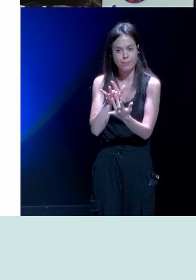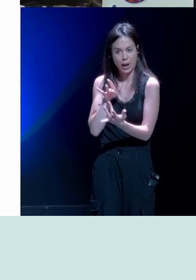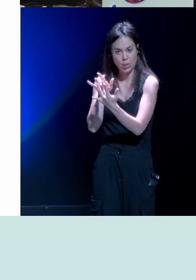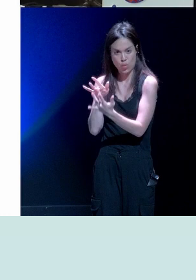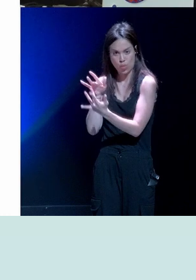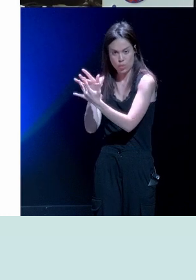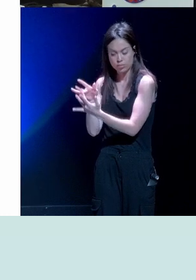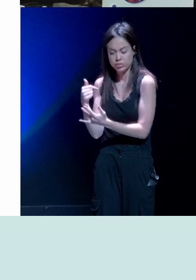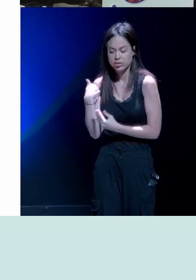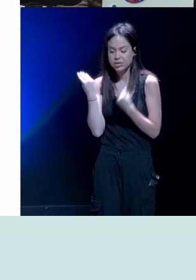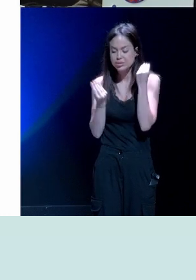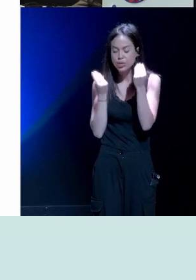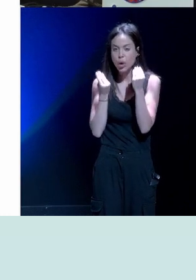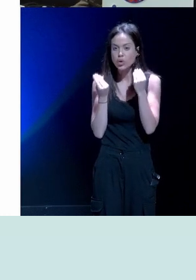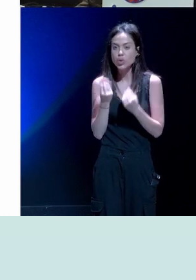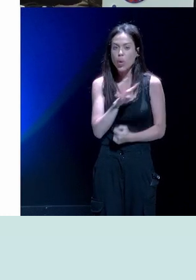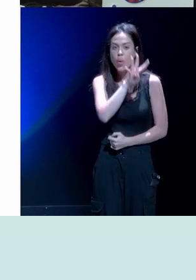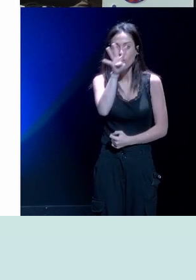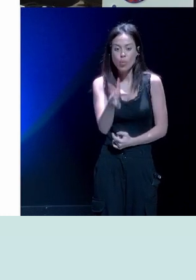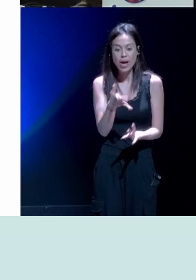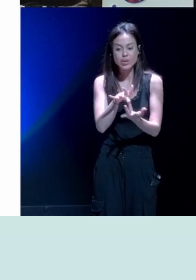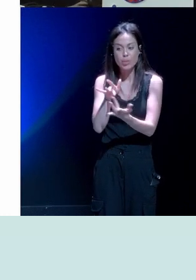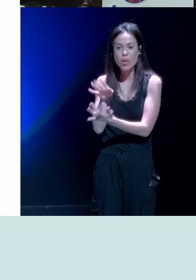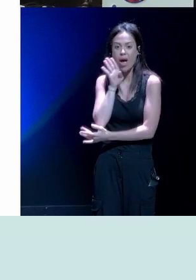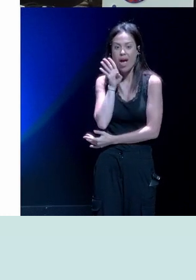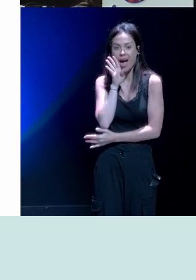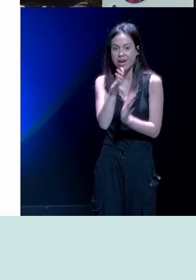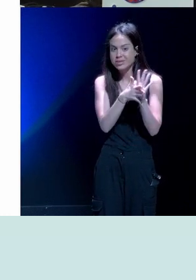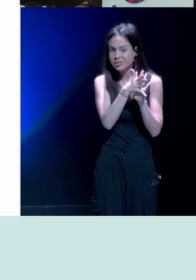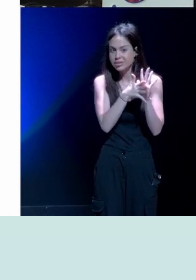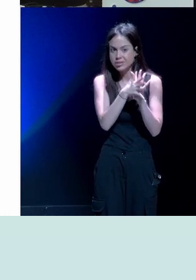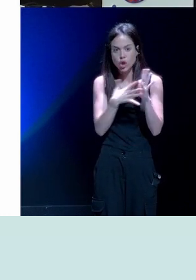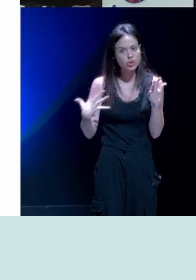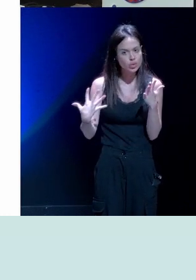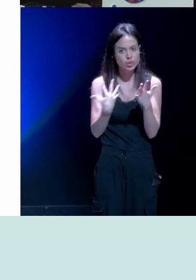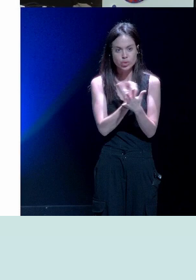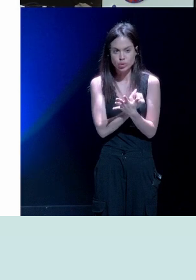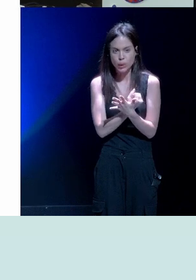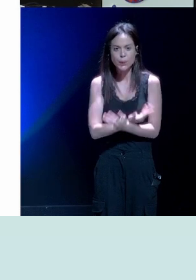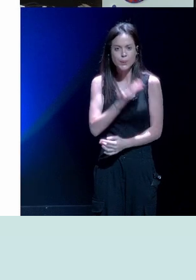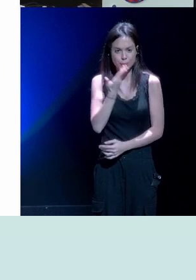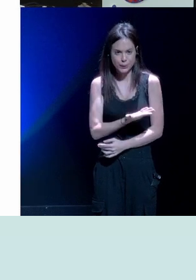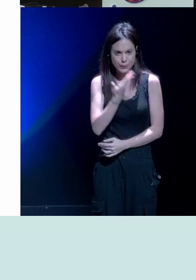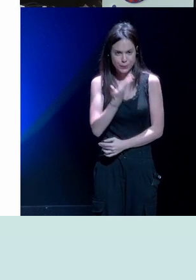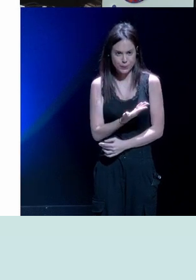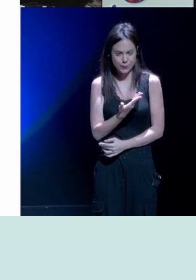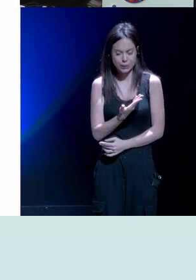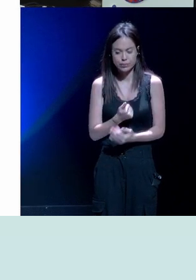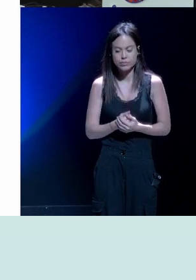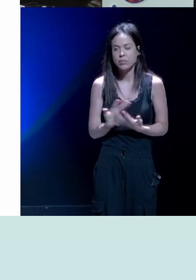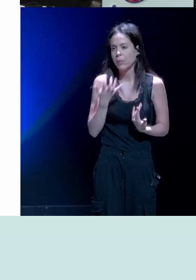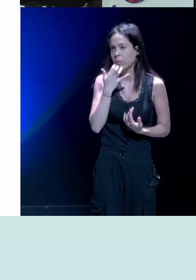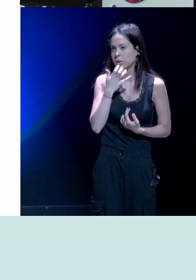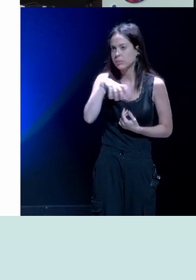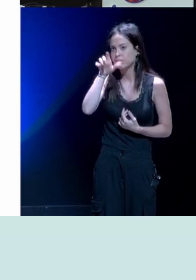fundamental partir de estos cuatro tipos de vínculos de los que hablaba antes. Incluso si la persona acude a un servicio porque